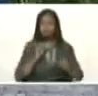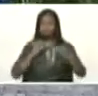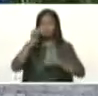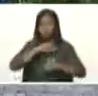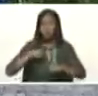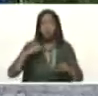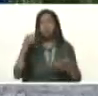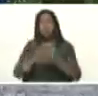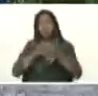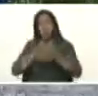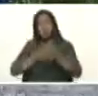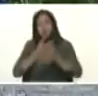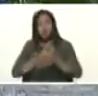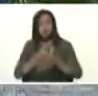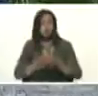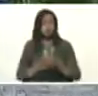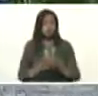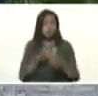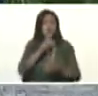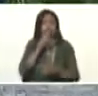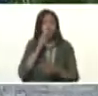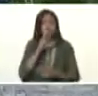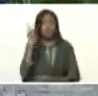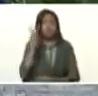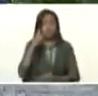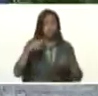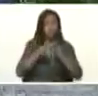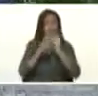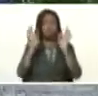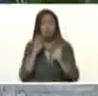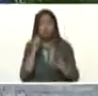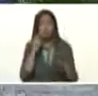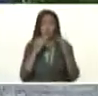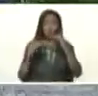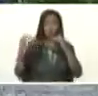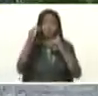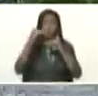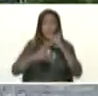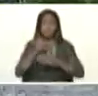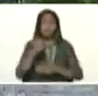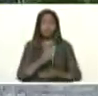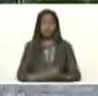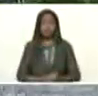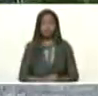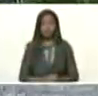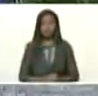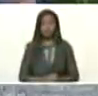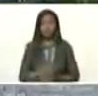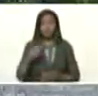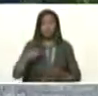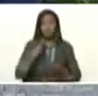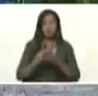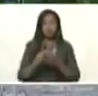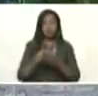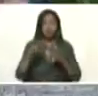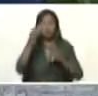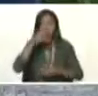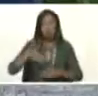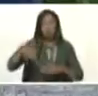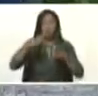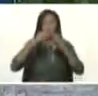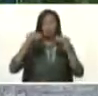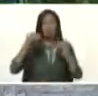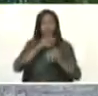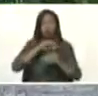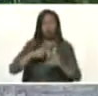lucha. El nombre de Venezuela está hoy lo más alto de la valoración de los pueblos, de la